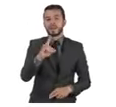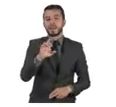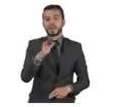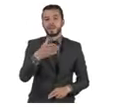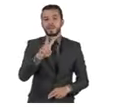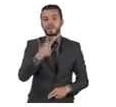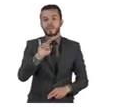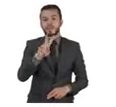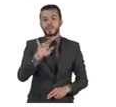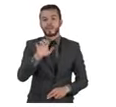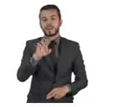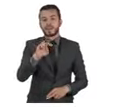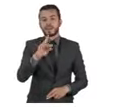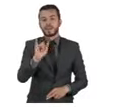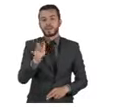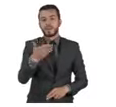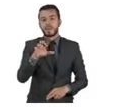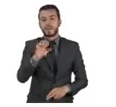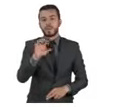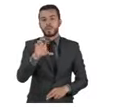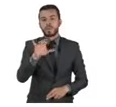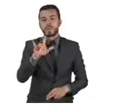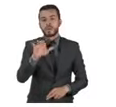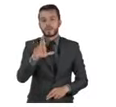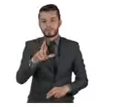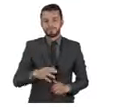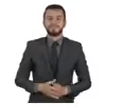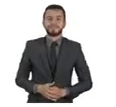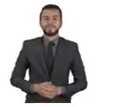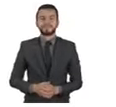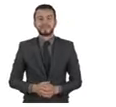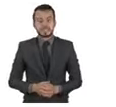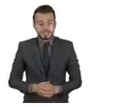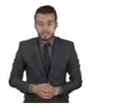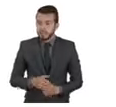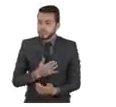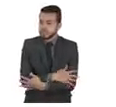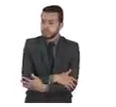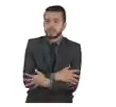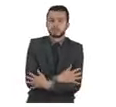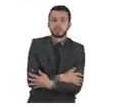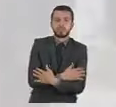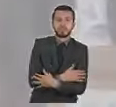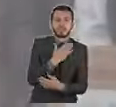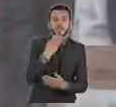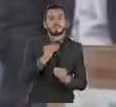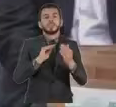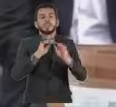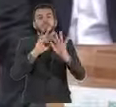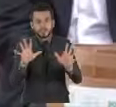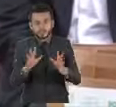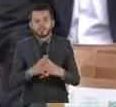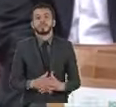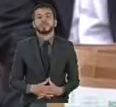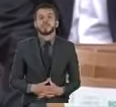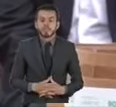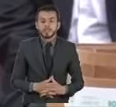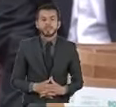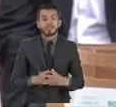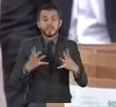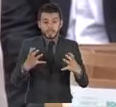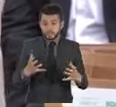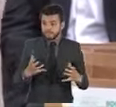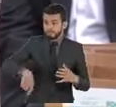Gracias. Buenos días, qué frío. Bien, suponer ciudades y comunidades más inclusivas,